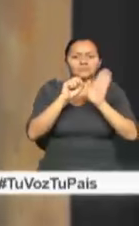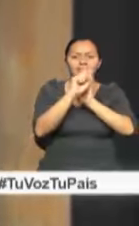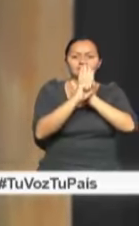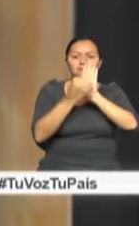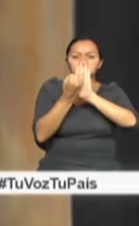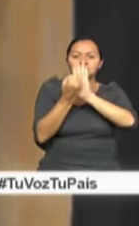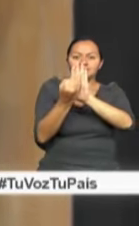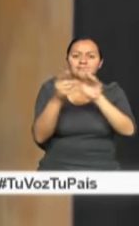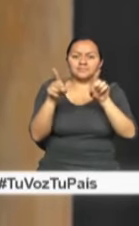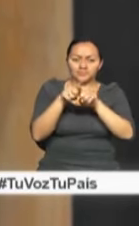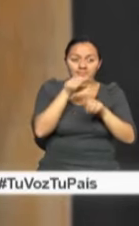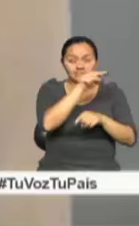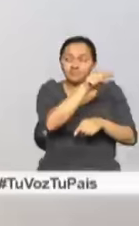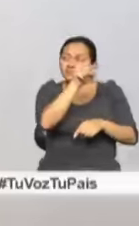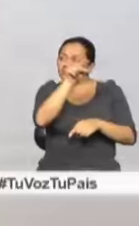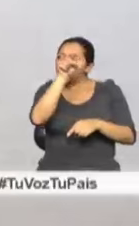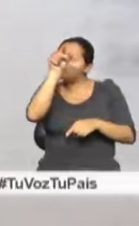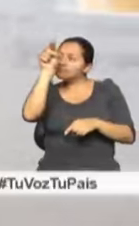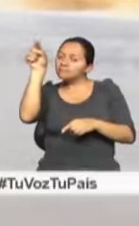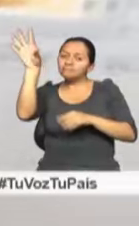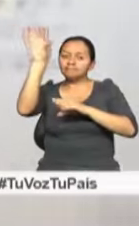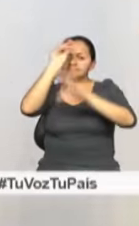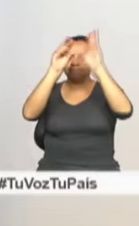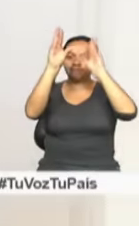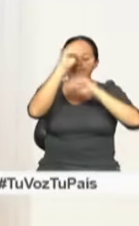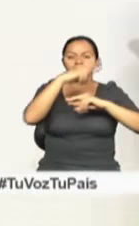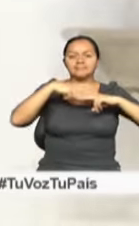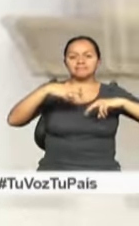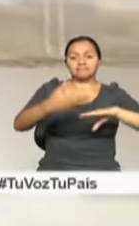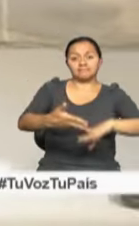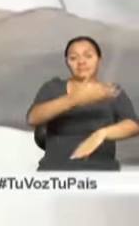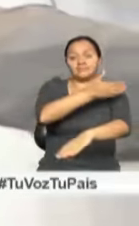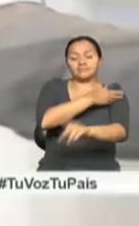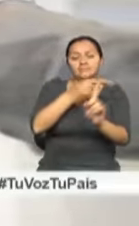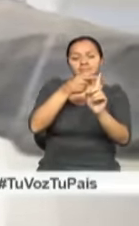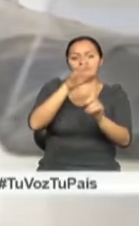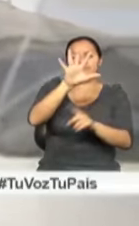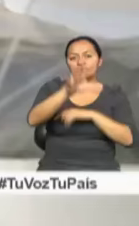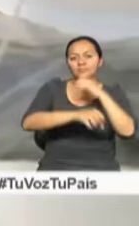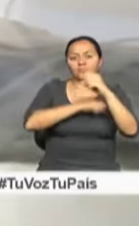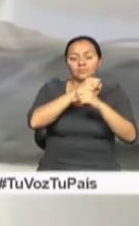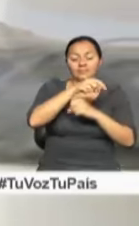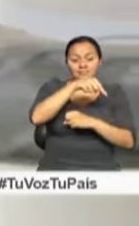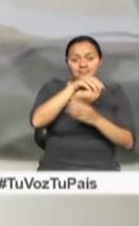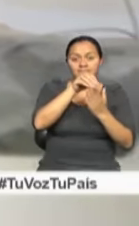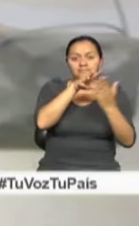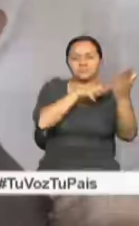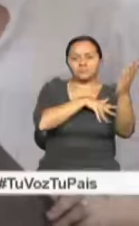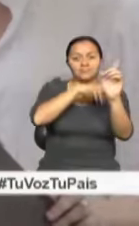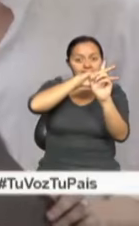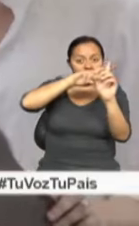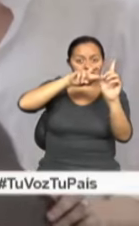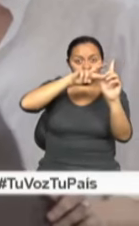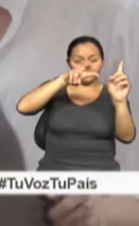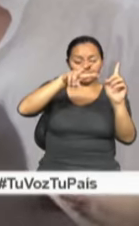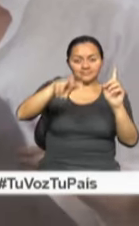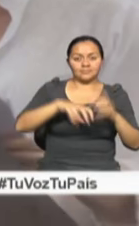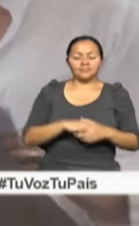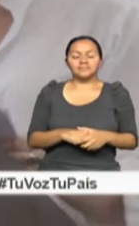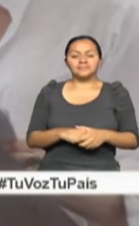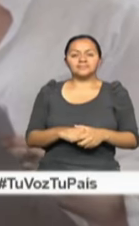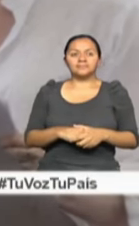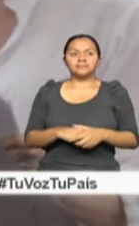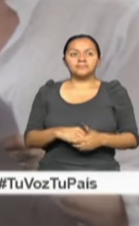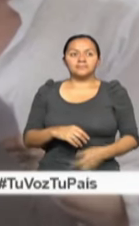ciudad, resultado de las investigaciones científicas desarrolladas en 5 años en el proyecto arqueológico. No es solo